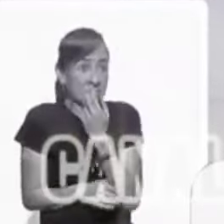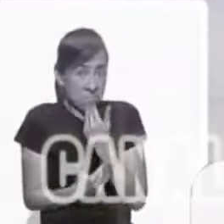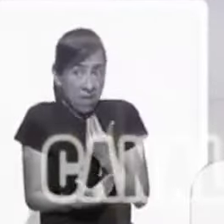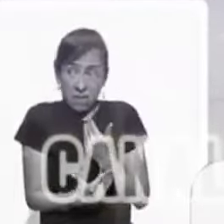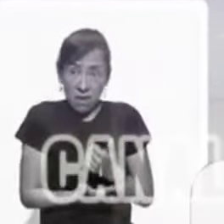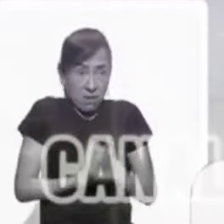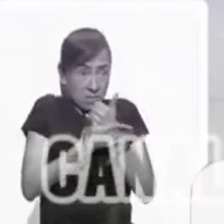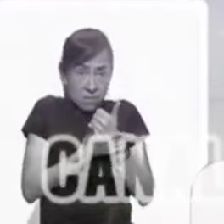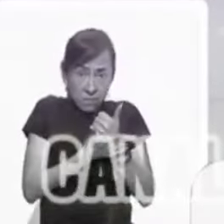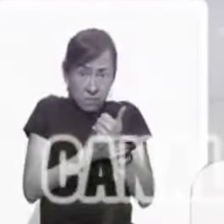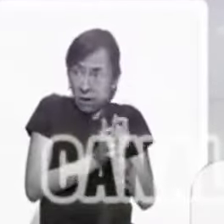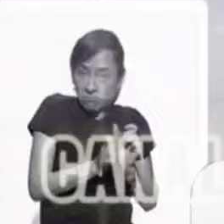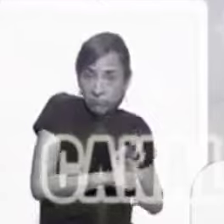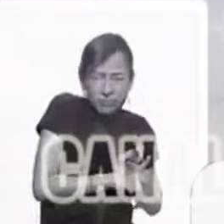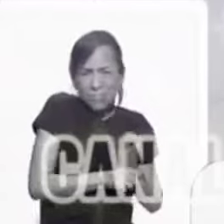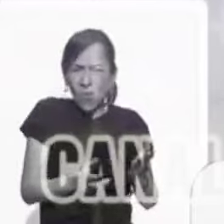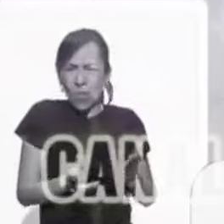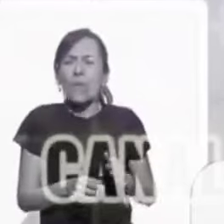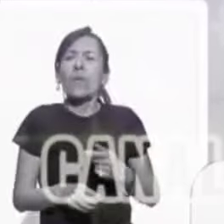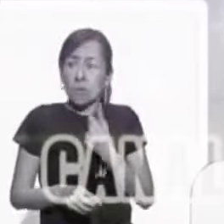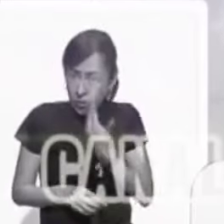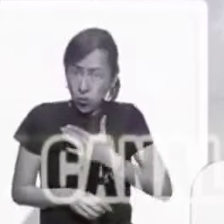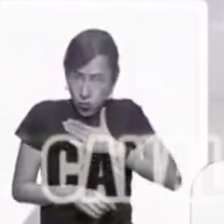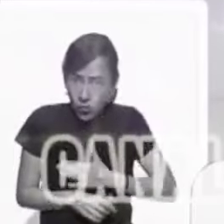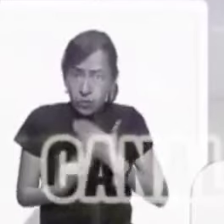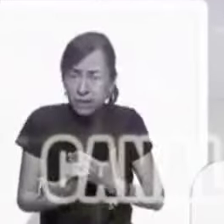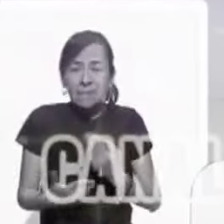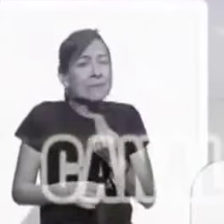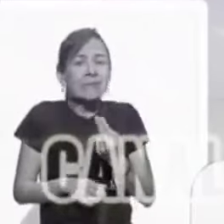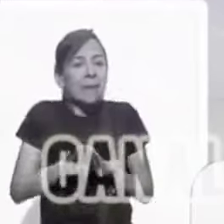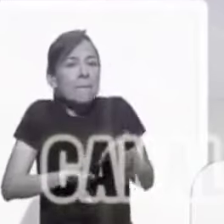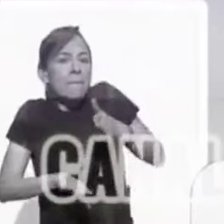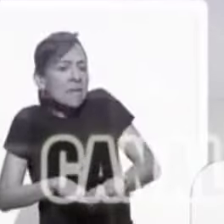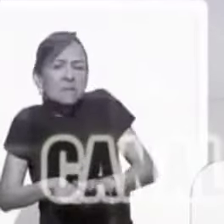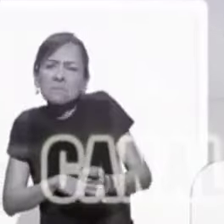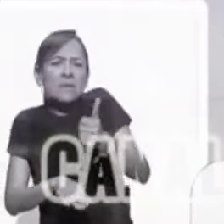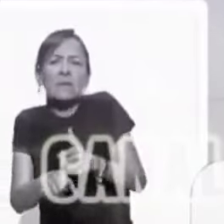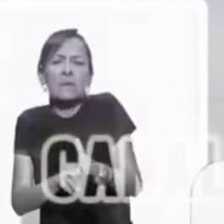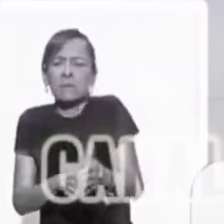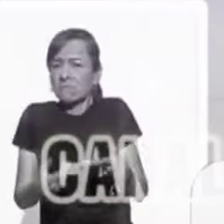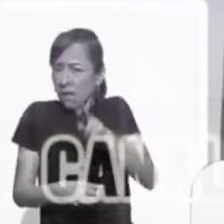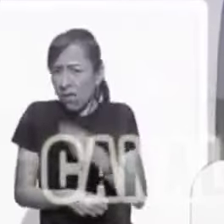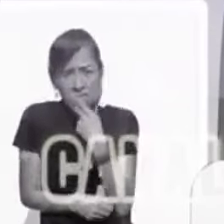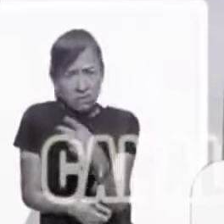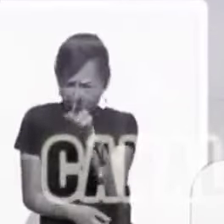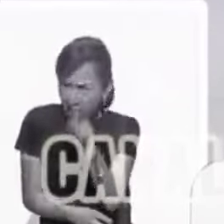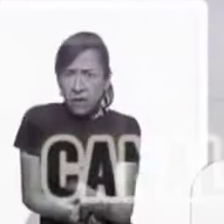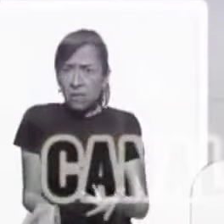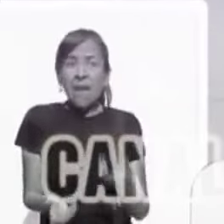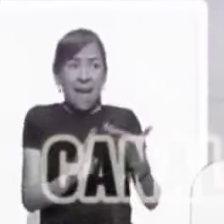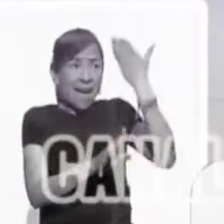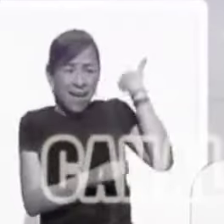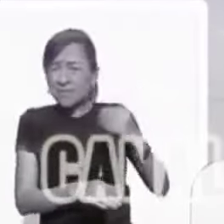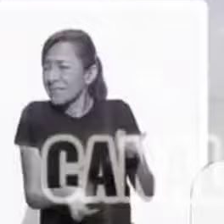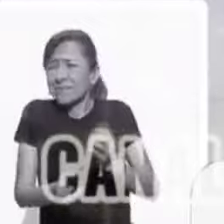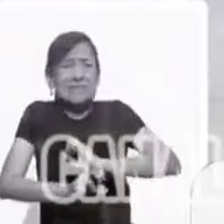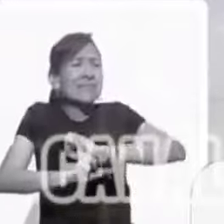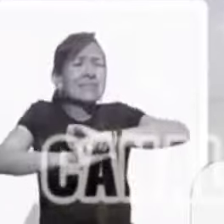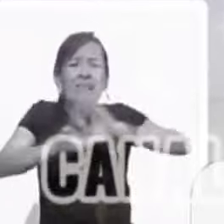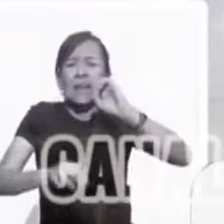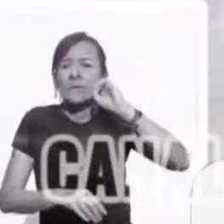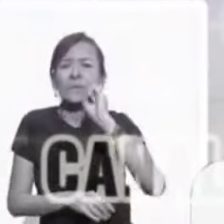paso para para que las cosas sean justas es llamarlas por su nombre y y y claro que hubo violencia y claro que hubo matanzas